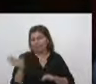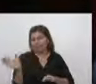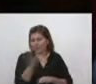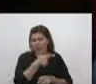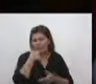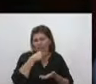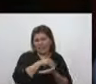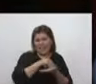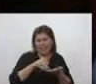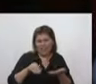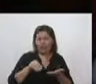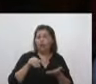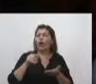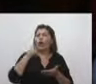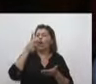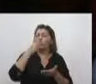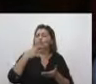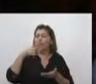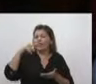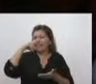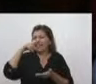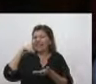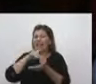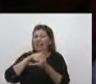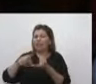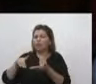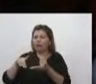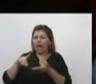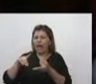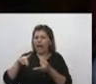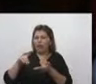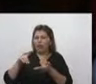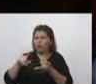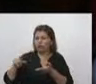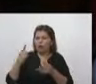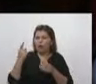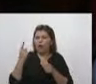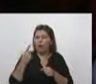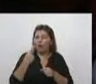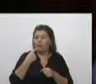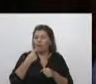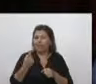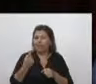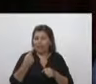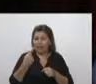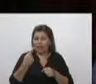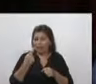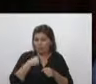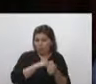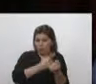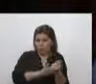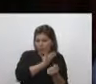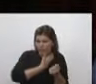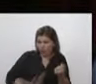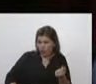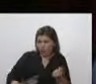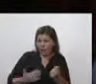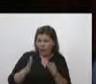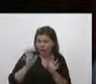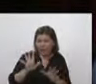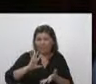la redacción de La Nación. Mariano, ¿cómo estás? Hola, Marina, ¿cómo le va? Buenas tardes. Contanos un poquito qué está pasando ahora,